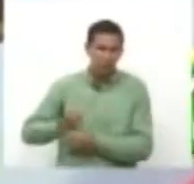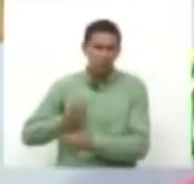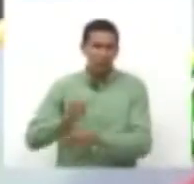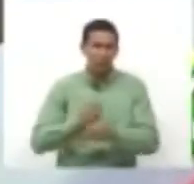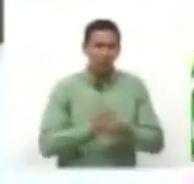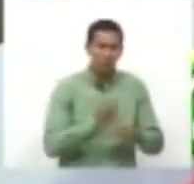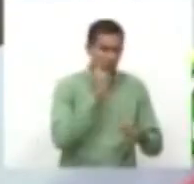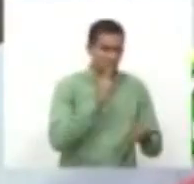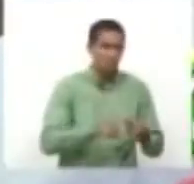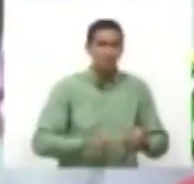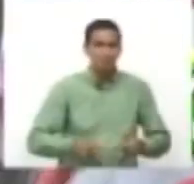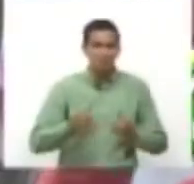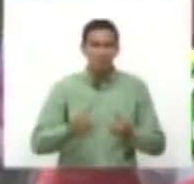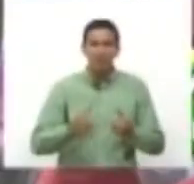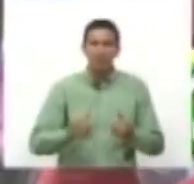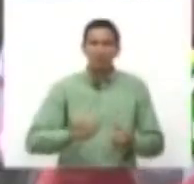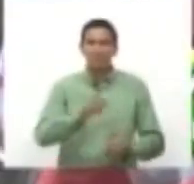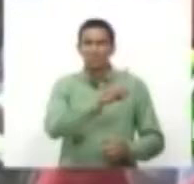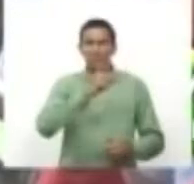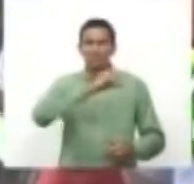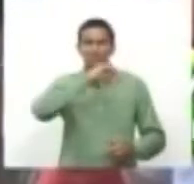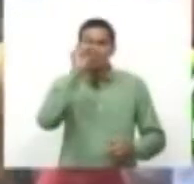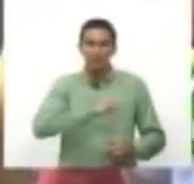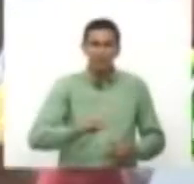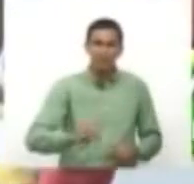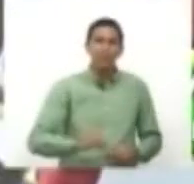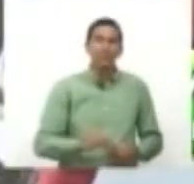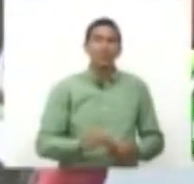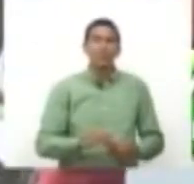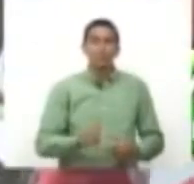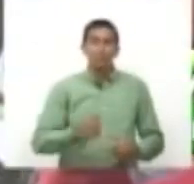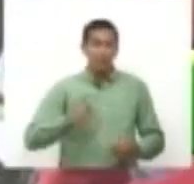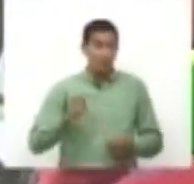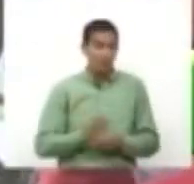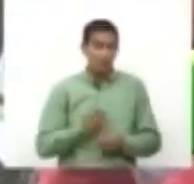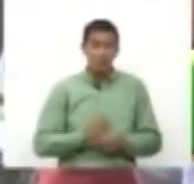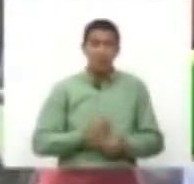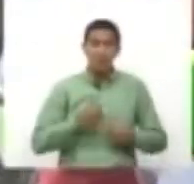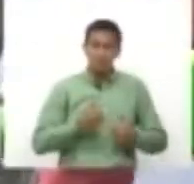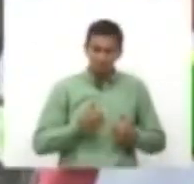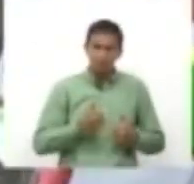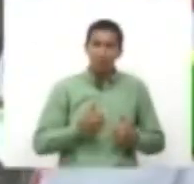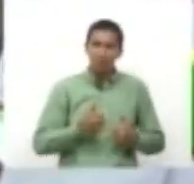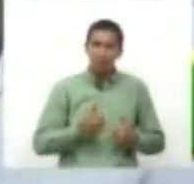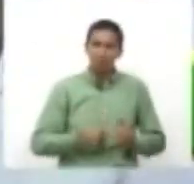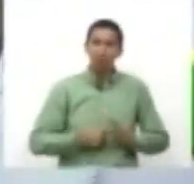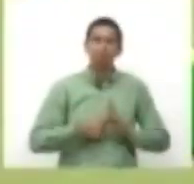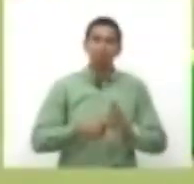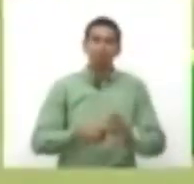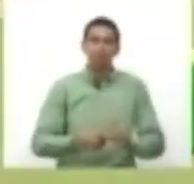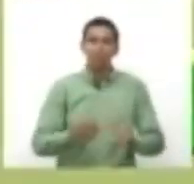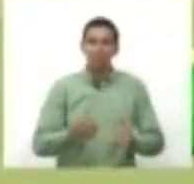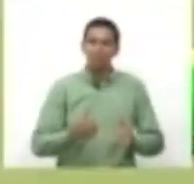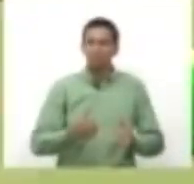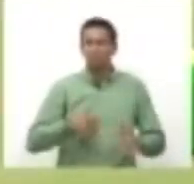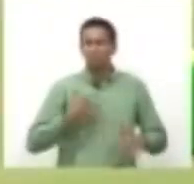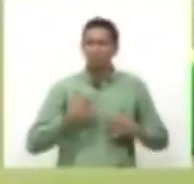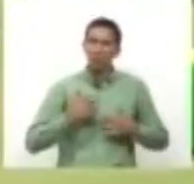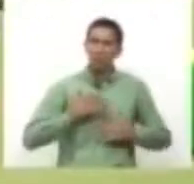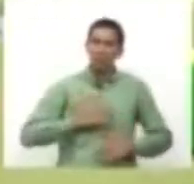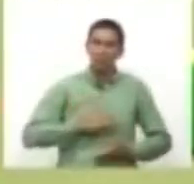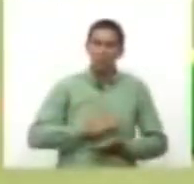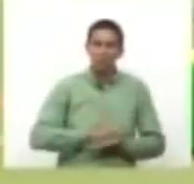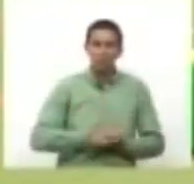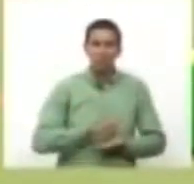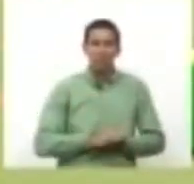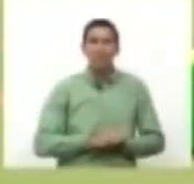bien, al 100%. Entonces, que trabaja bien, le tienen que salir las cosas bien, entonces por ese lado, tranquilidad. Son conscientes que hay muchos